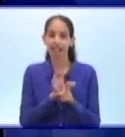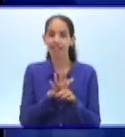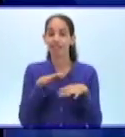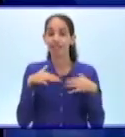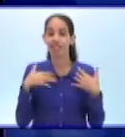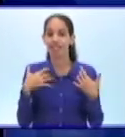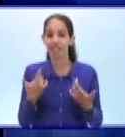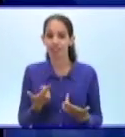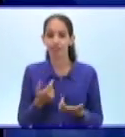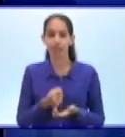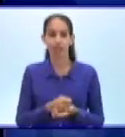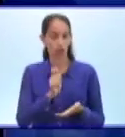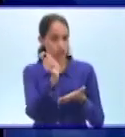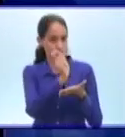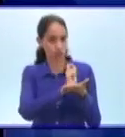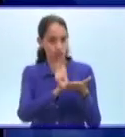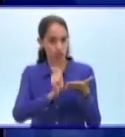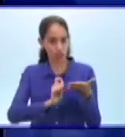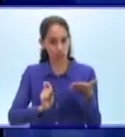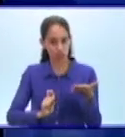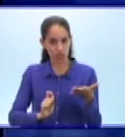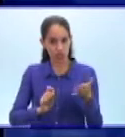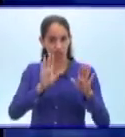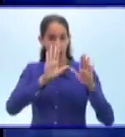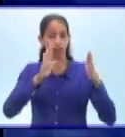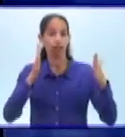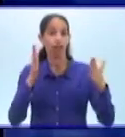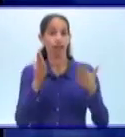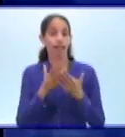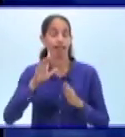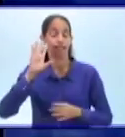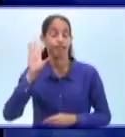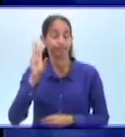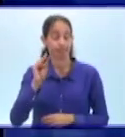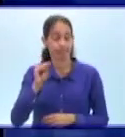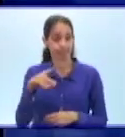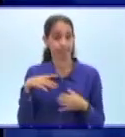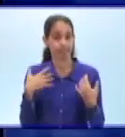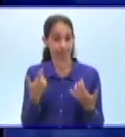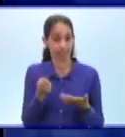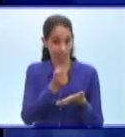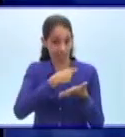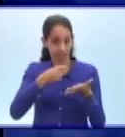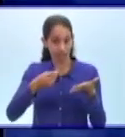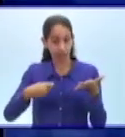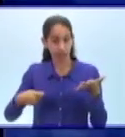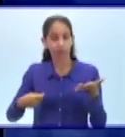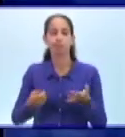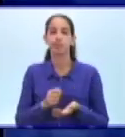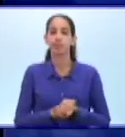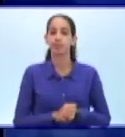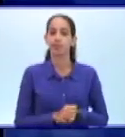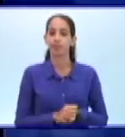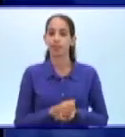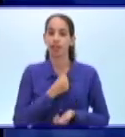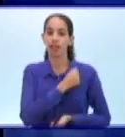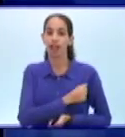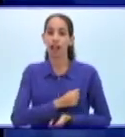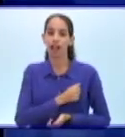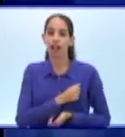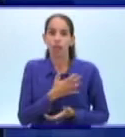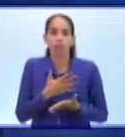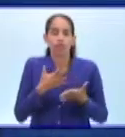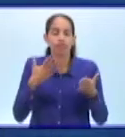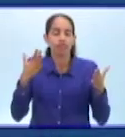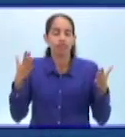conceptualizo, yo escribo desde lo general. ¿Por qué? Porque cuando yo digo el amor de un hijo a su madre es inmenso,